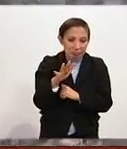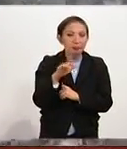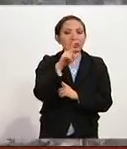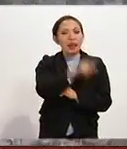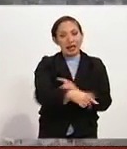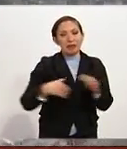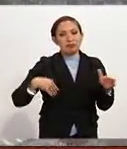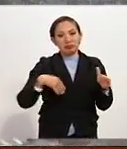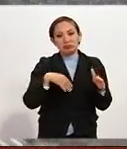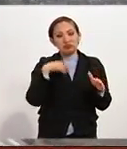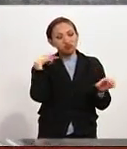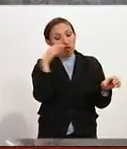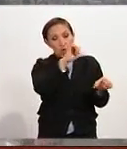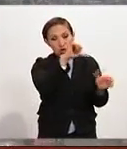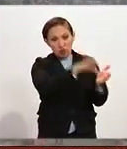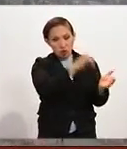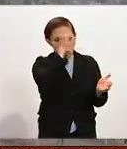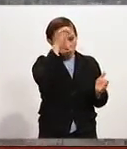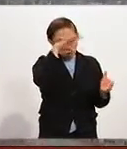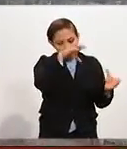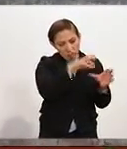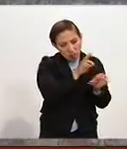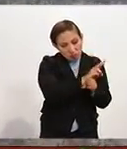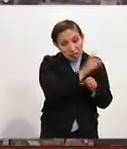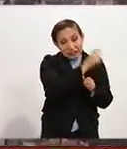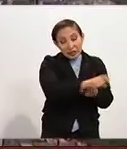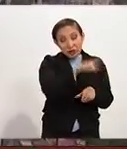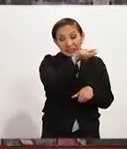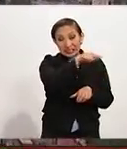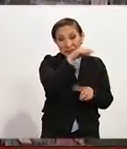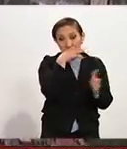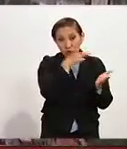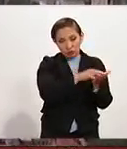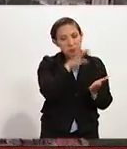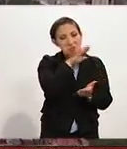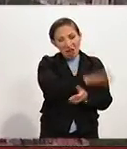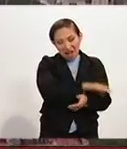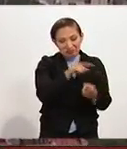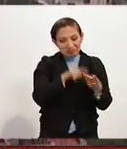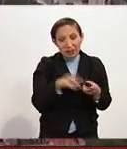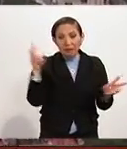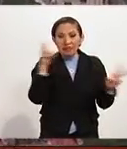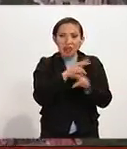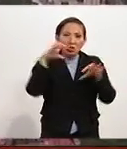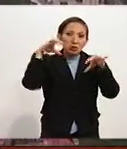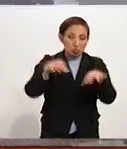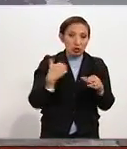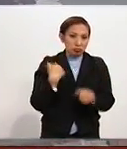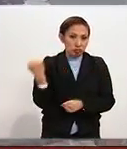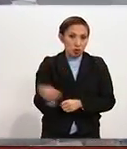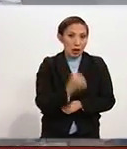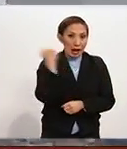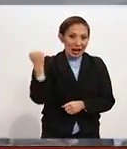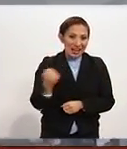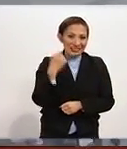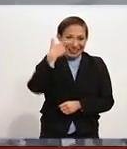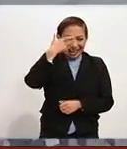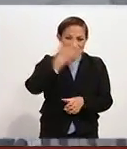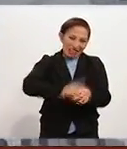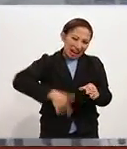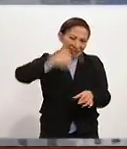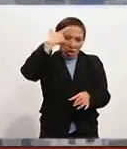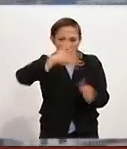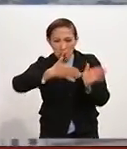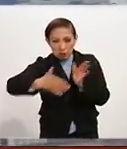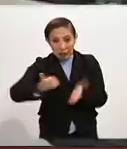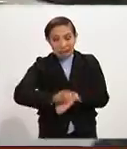En la estación de monitoreo Cuauhtémoc alcanzó los 117 puntos, también malas. El viento y las lluvias, afortunadamente, que se registraron durante la